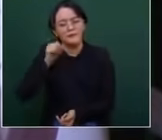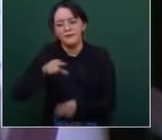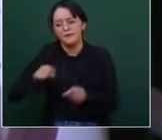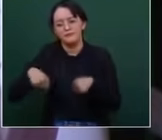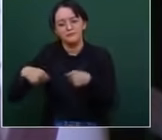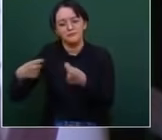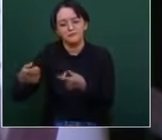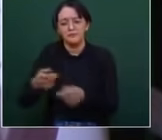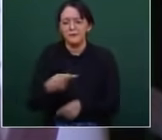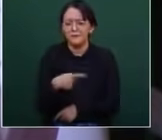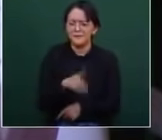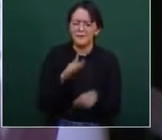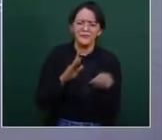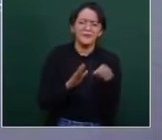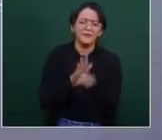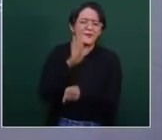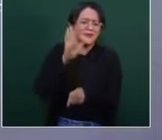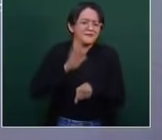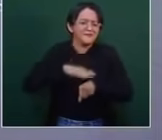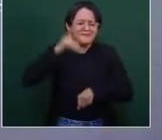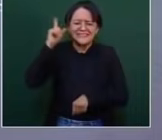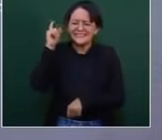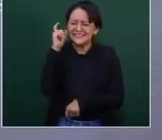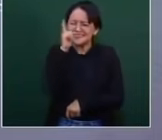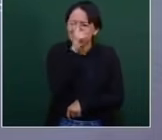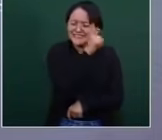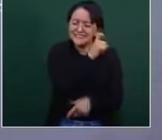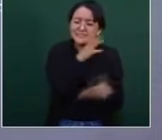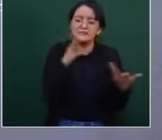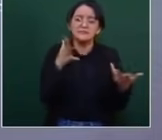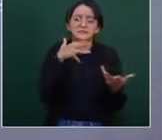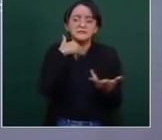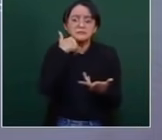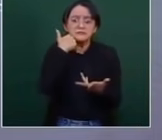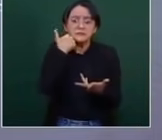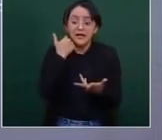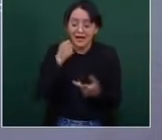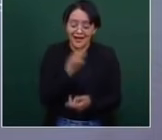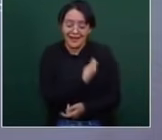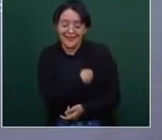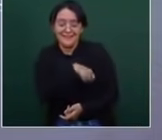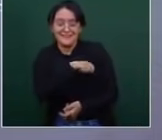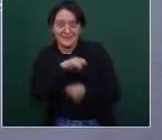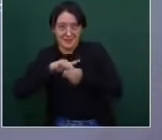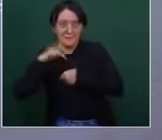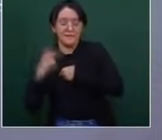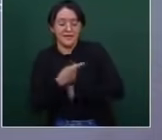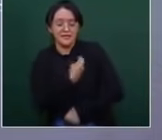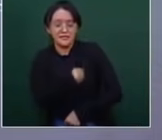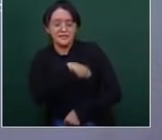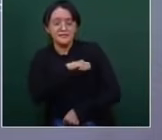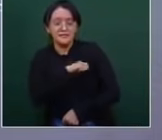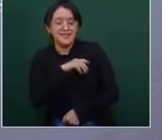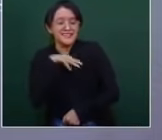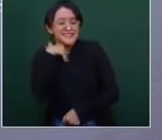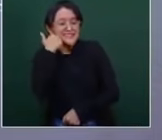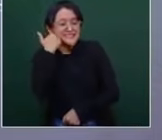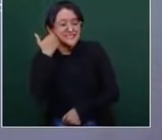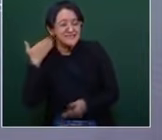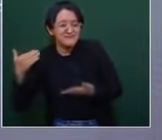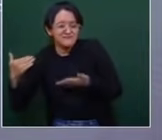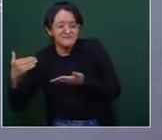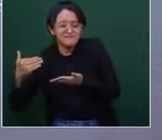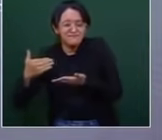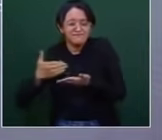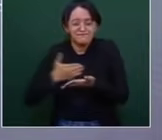cabeza provino de los intentos de reconquista de España. Téngase presente que en